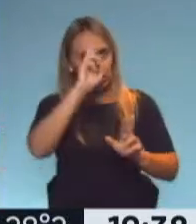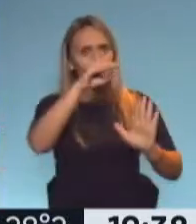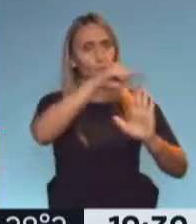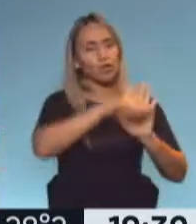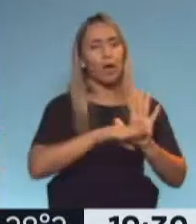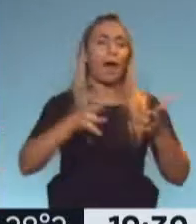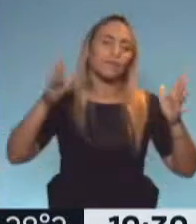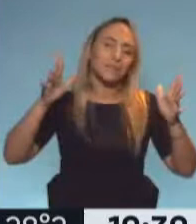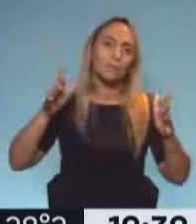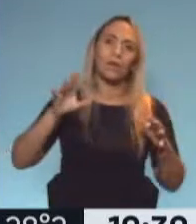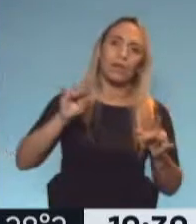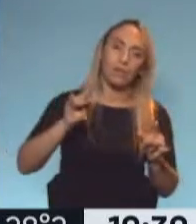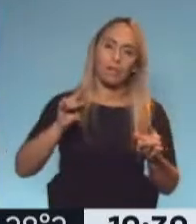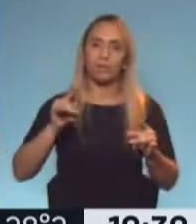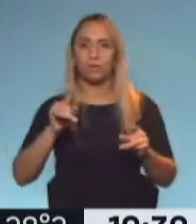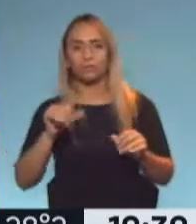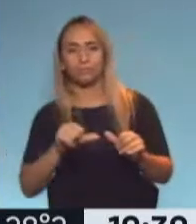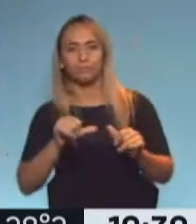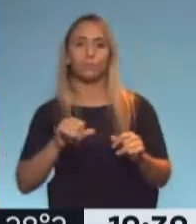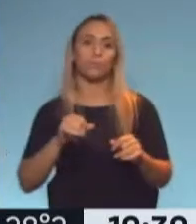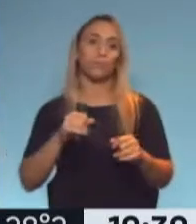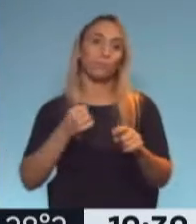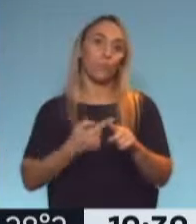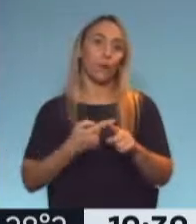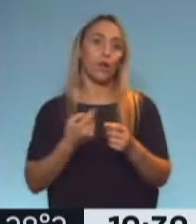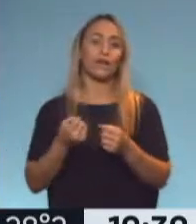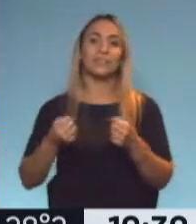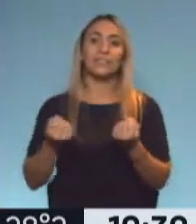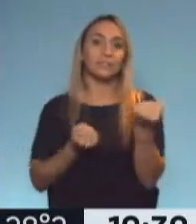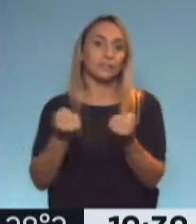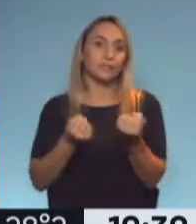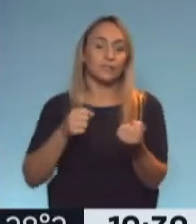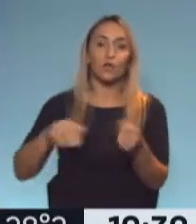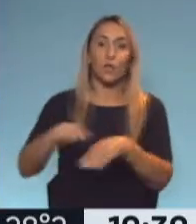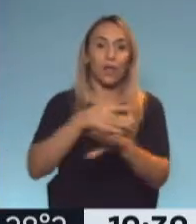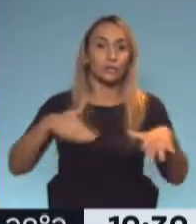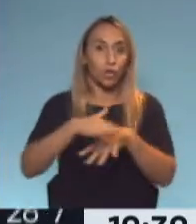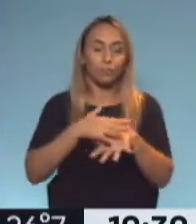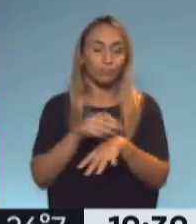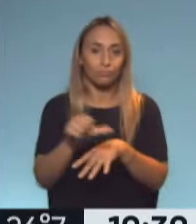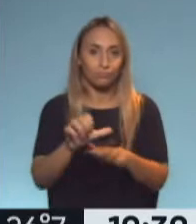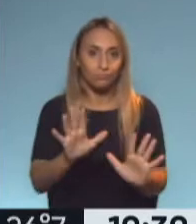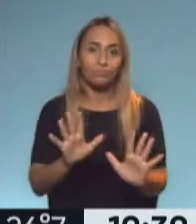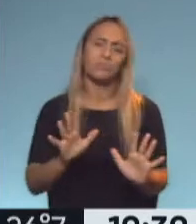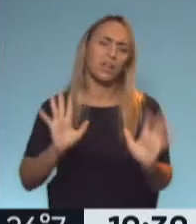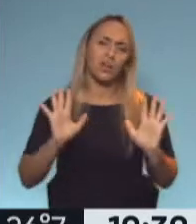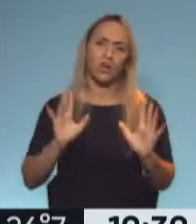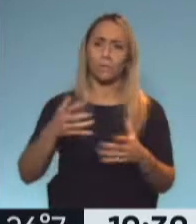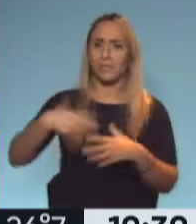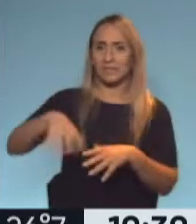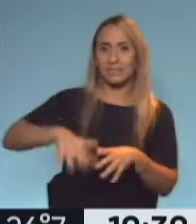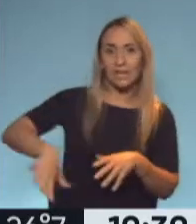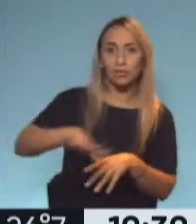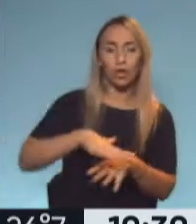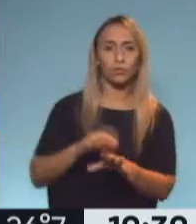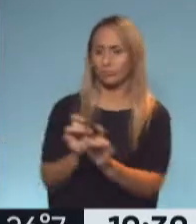menos dificultades, por la circulación particularmente, pero que ha hecho que sea un sector que ha tenido muy bajos niveles de